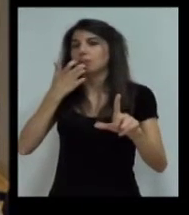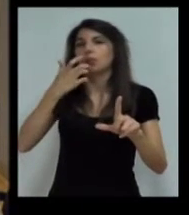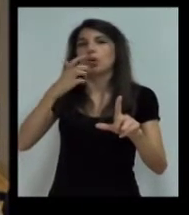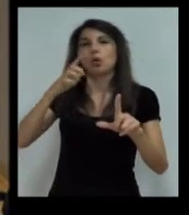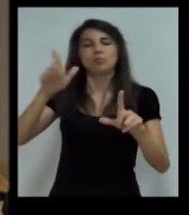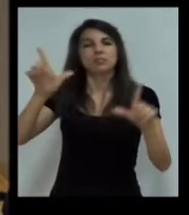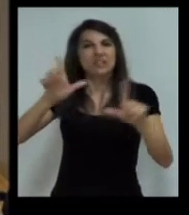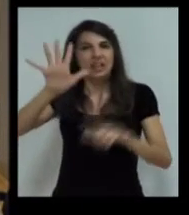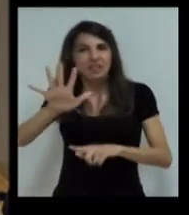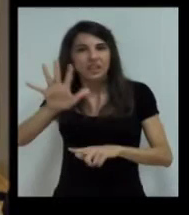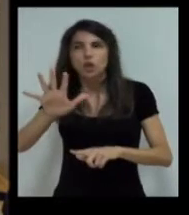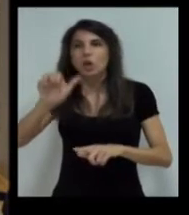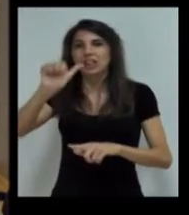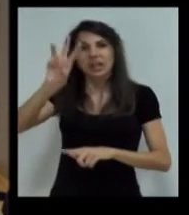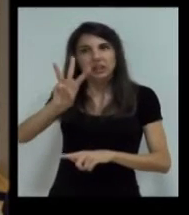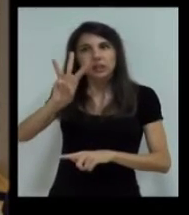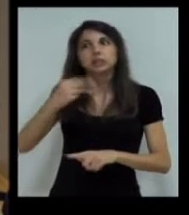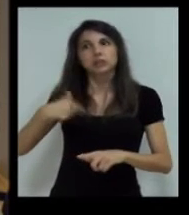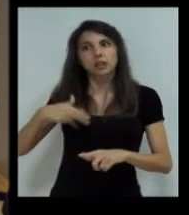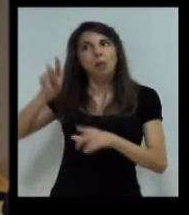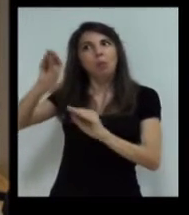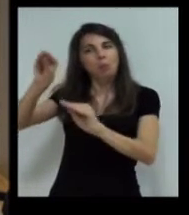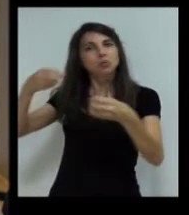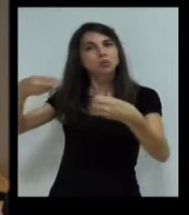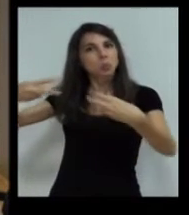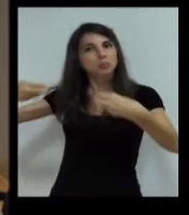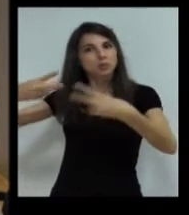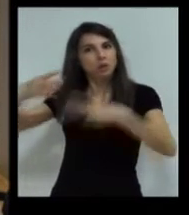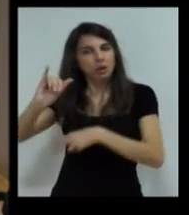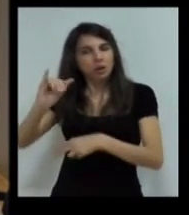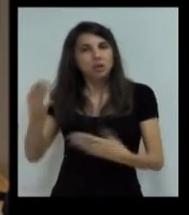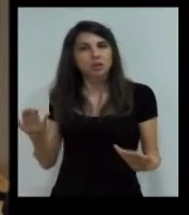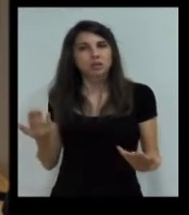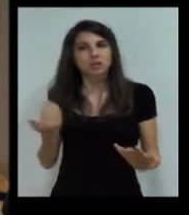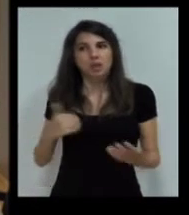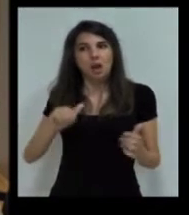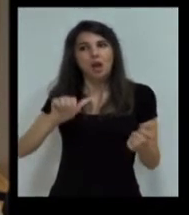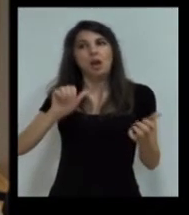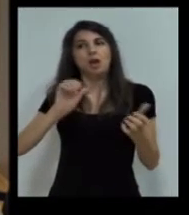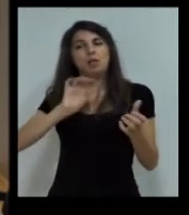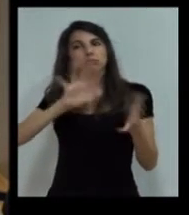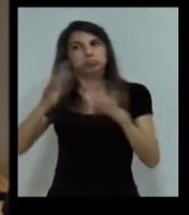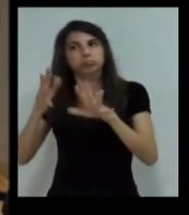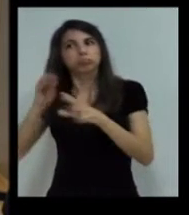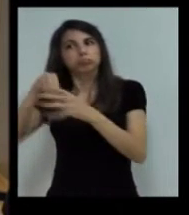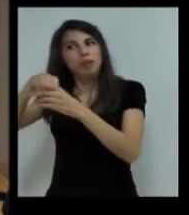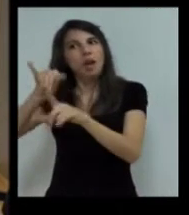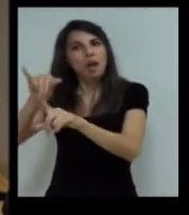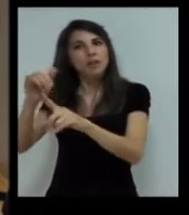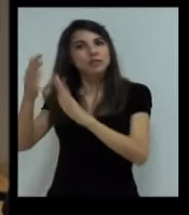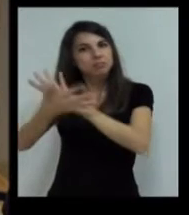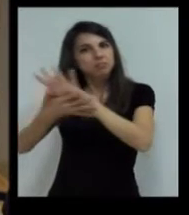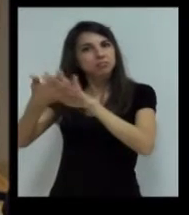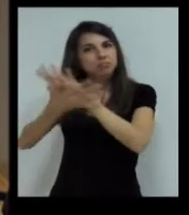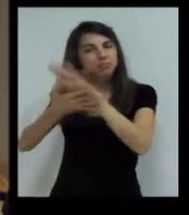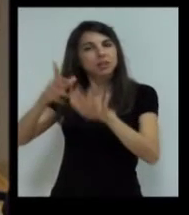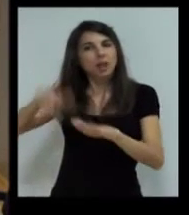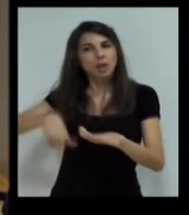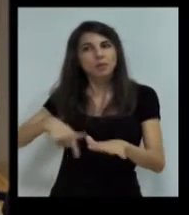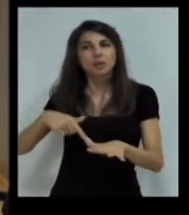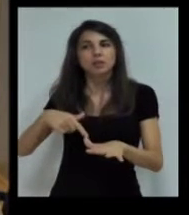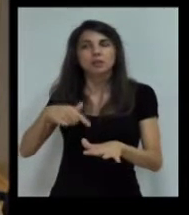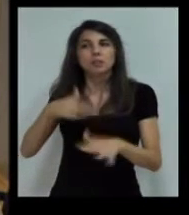ya subtitulaban y ya se insertaban lengua de signos, ¿no? En menor medida que ahora, pero de forma